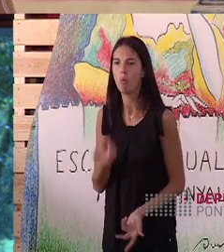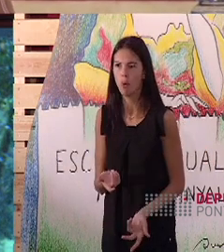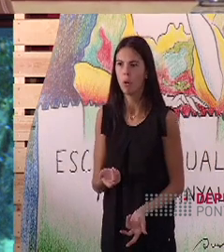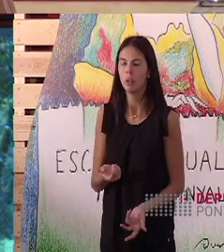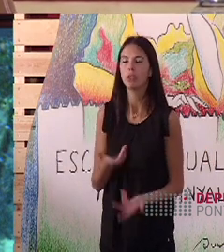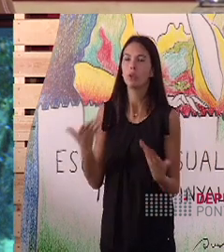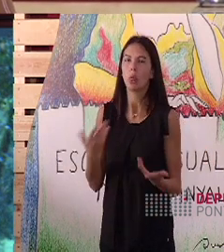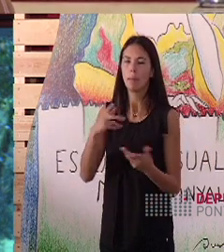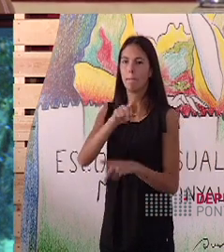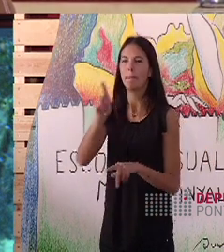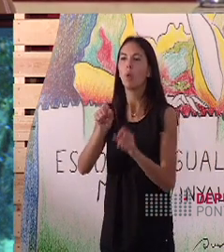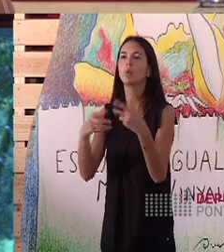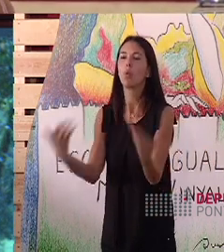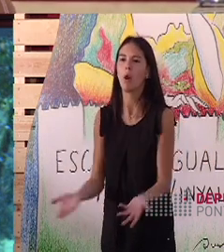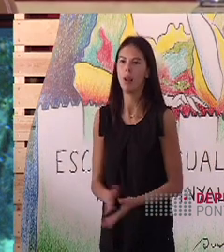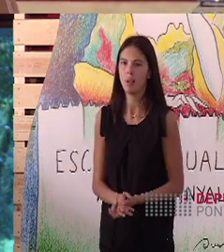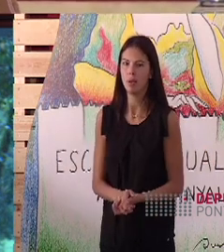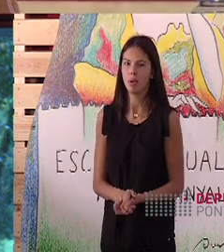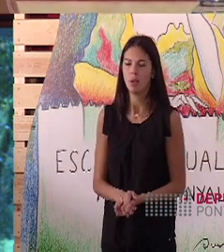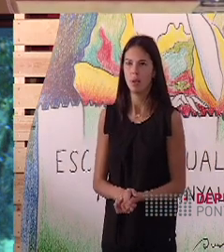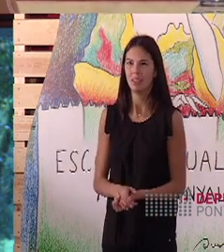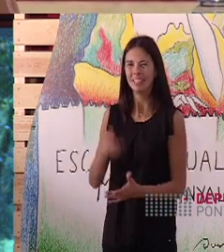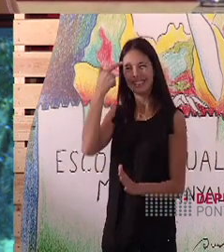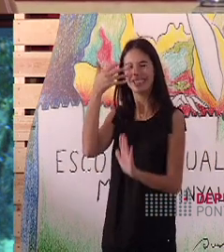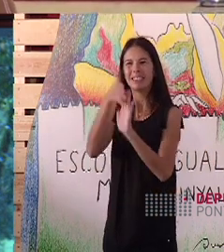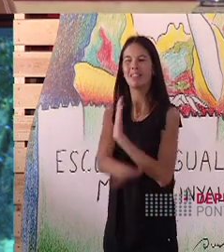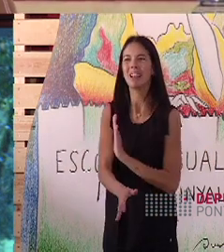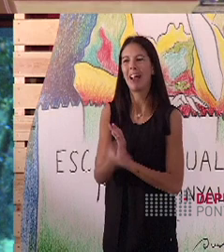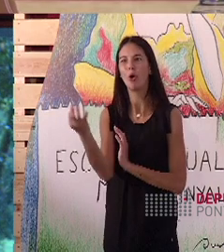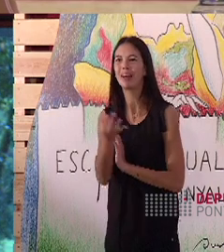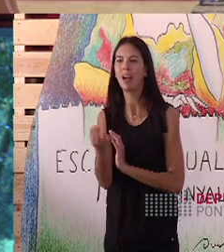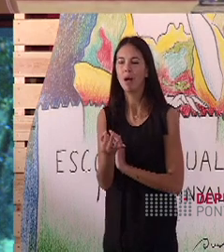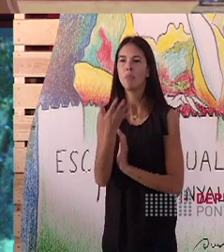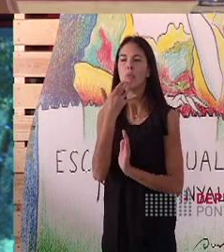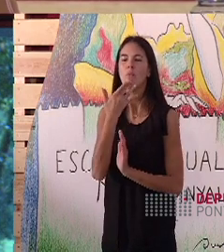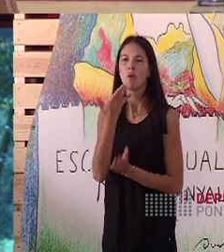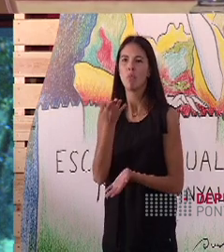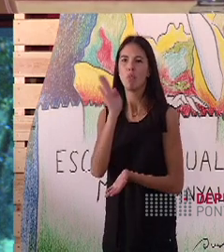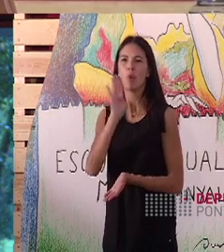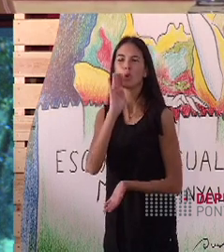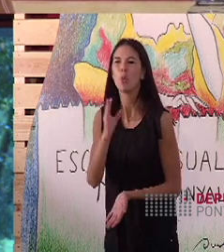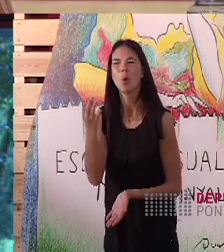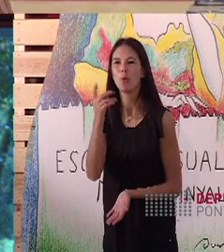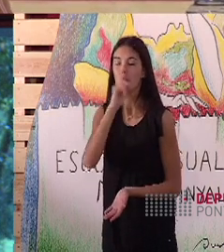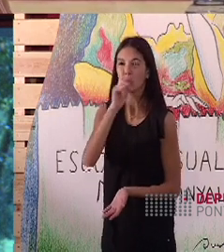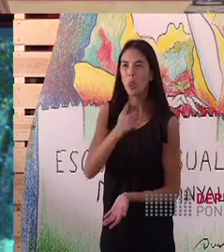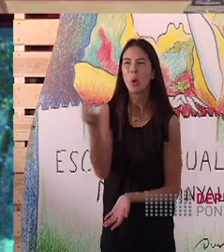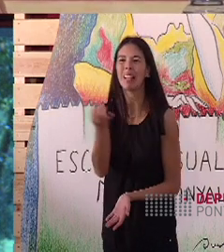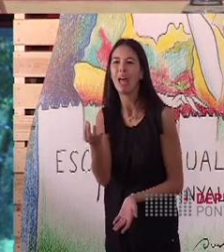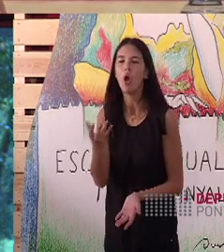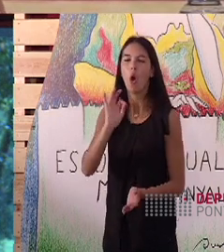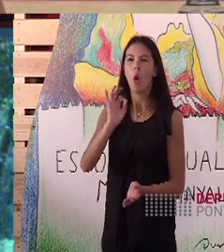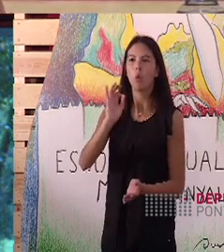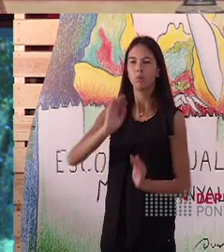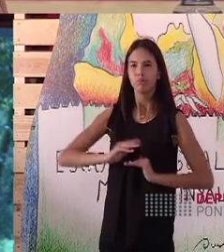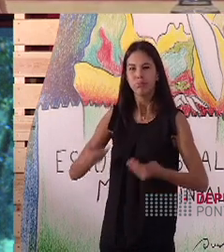a pregunta é, que significa, que é a prostitución, os ventres de